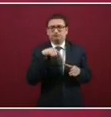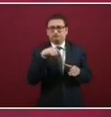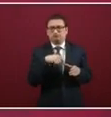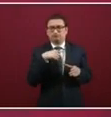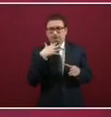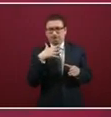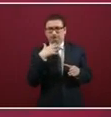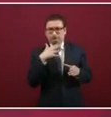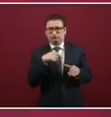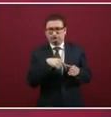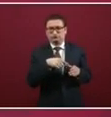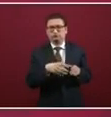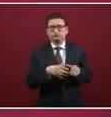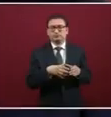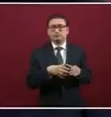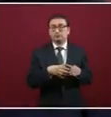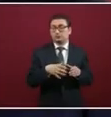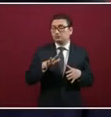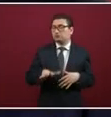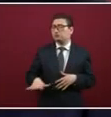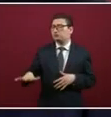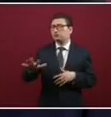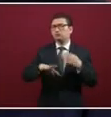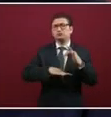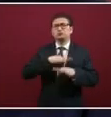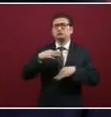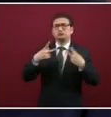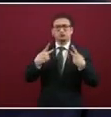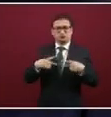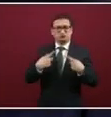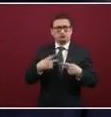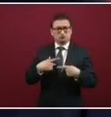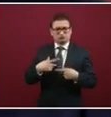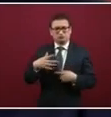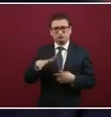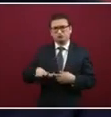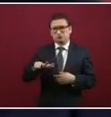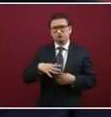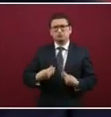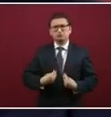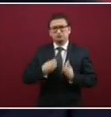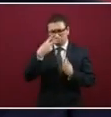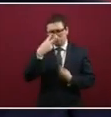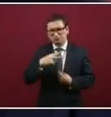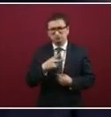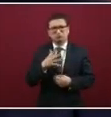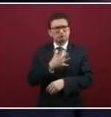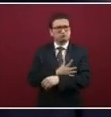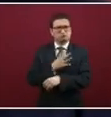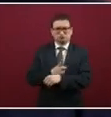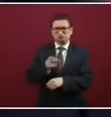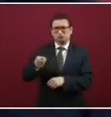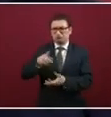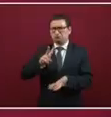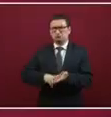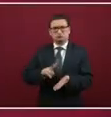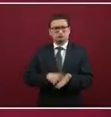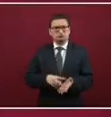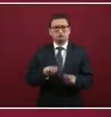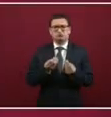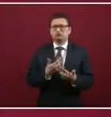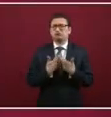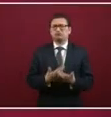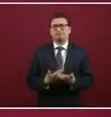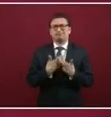Nuestro pueblo es honesto, está lleno de valores. Hay una gran reserva